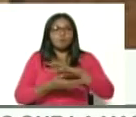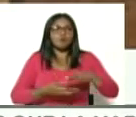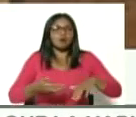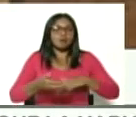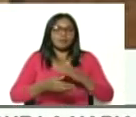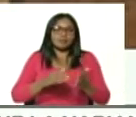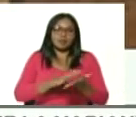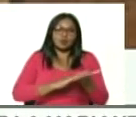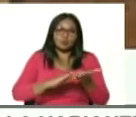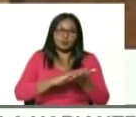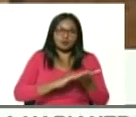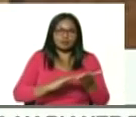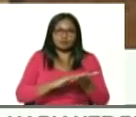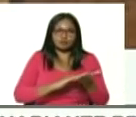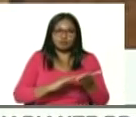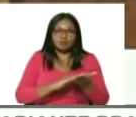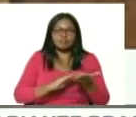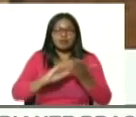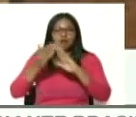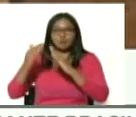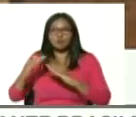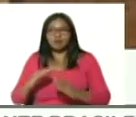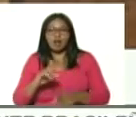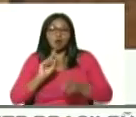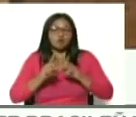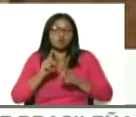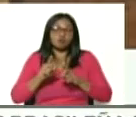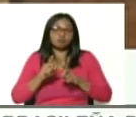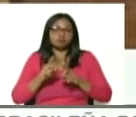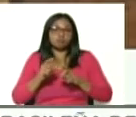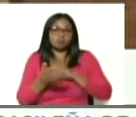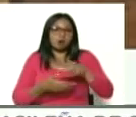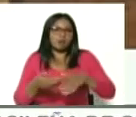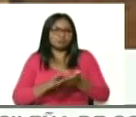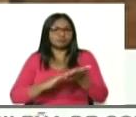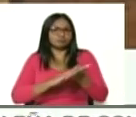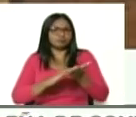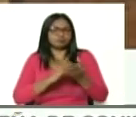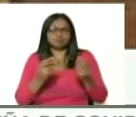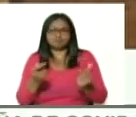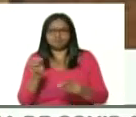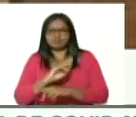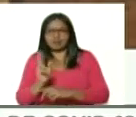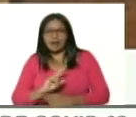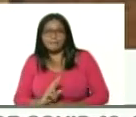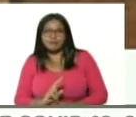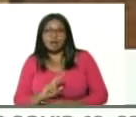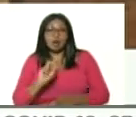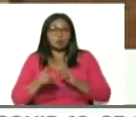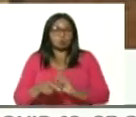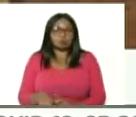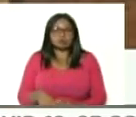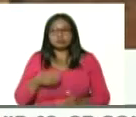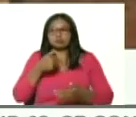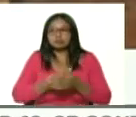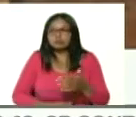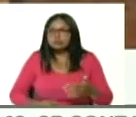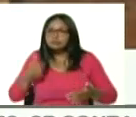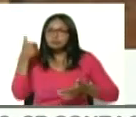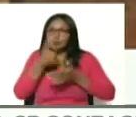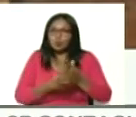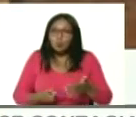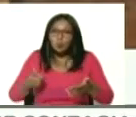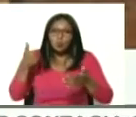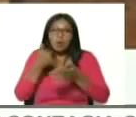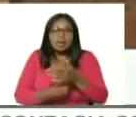comunidad. Algunos problemas se resuelven rápido y bien. Algunos problemas cuestan mucho resolverlos